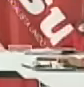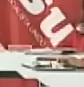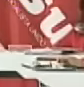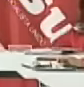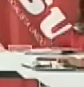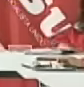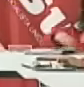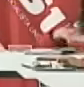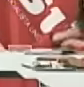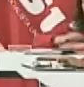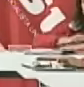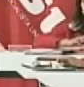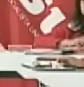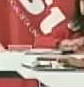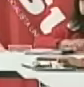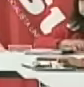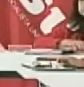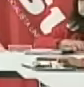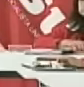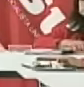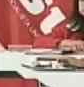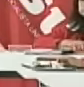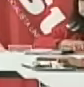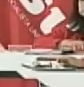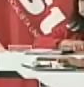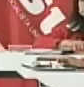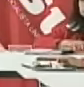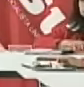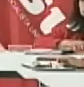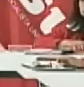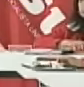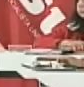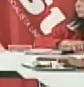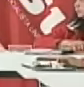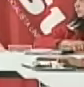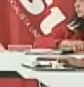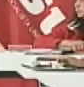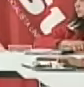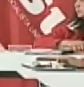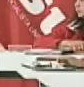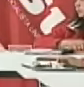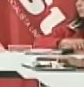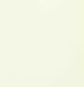esa ley. Fue a aplicarse, creo que 3 o 4 años luego.